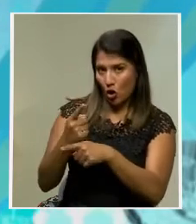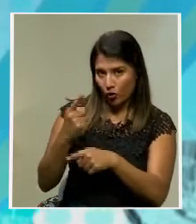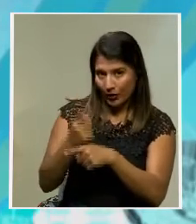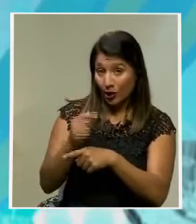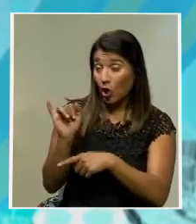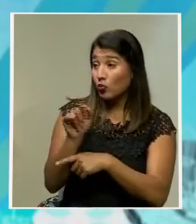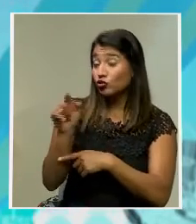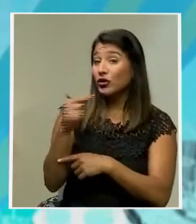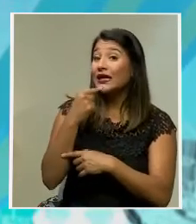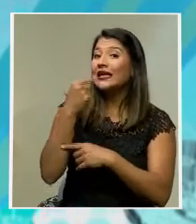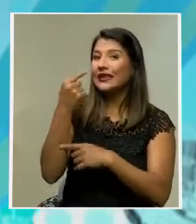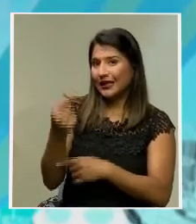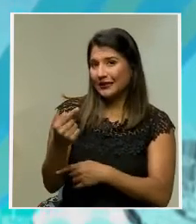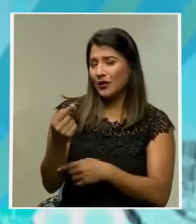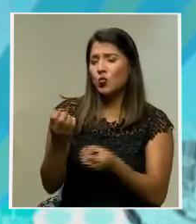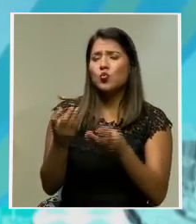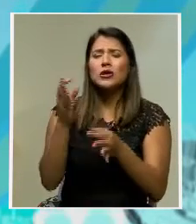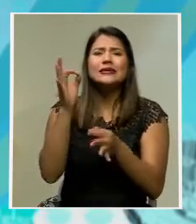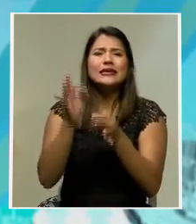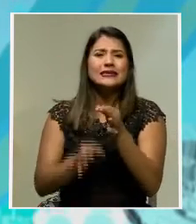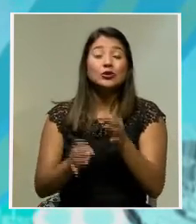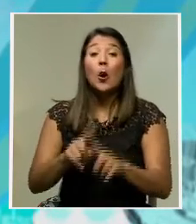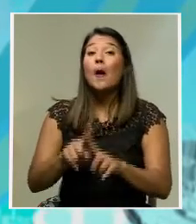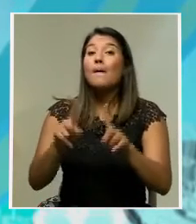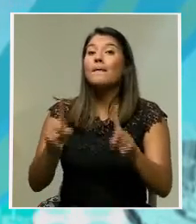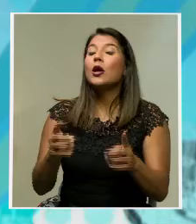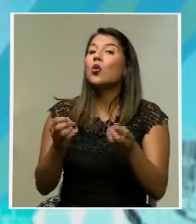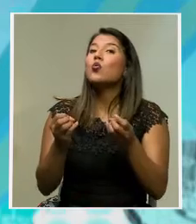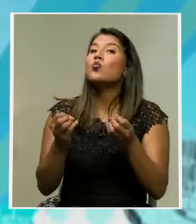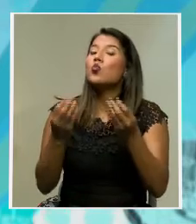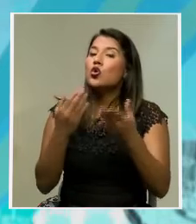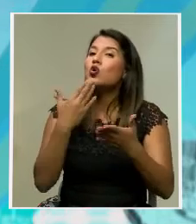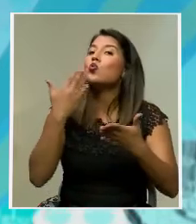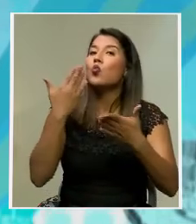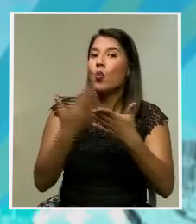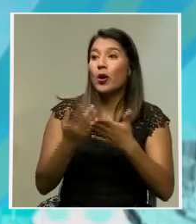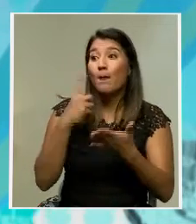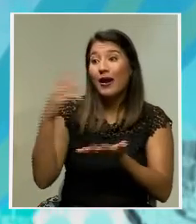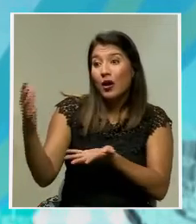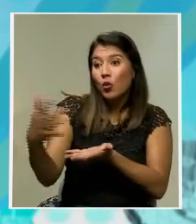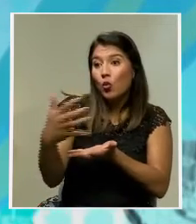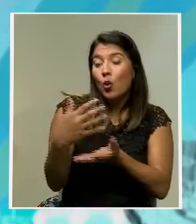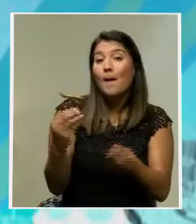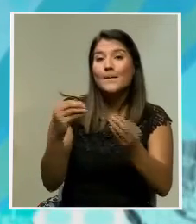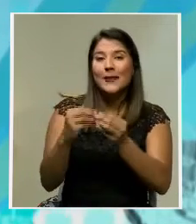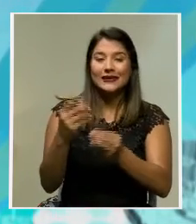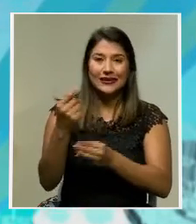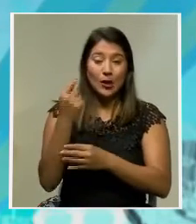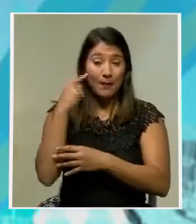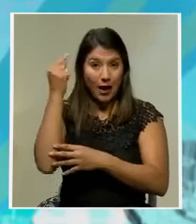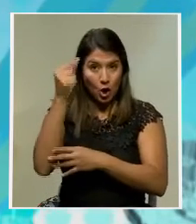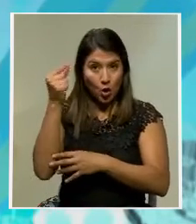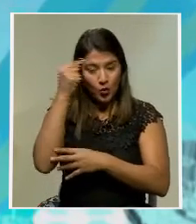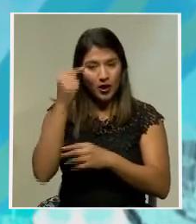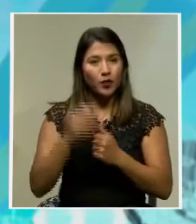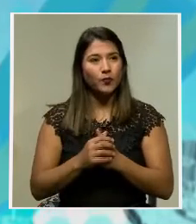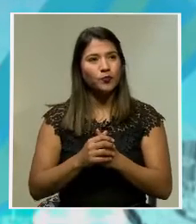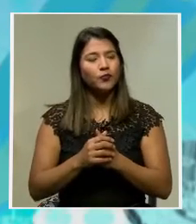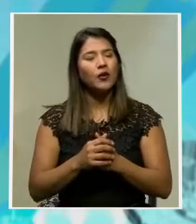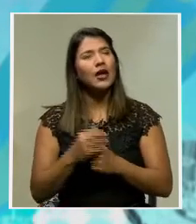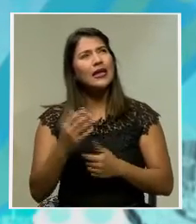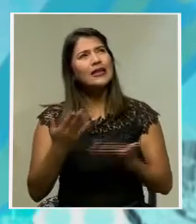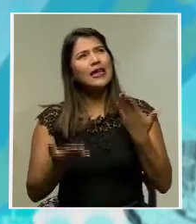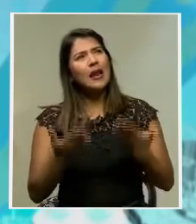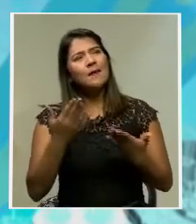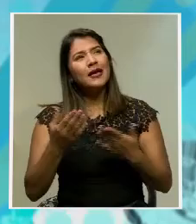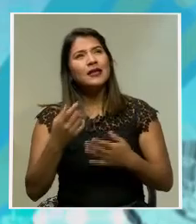usted lo está diciendo, es sumamente sencillo, pero es sumamente eficiente en términos de la recaudación del proyecto de ley. Hulda, uno pensaría